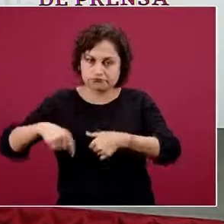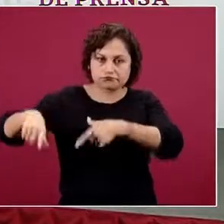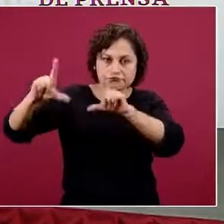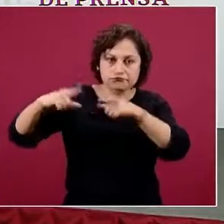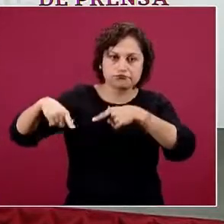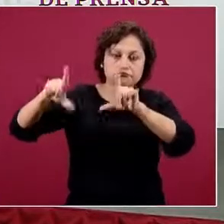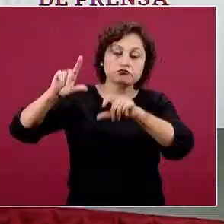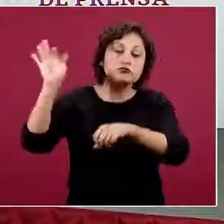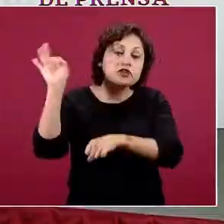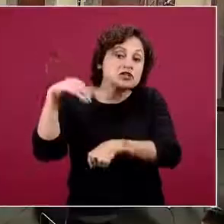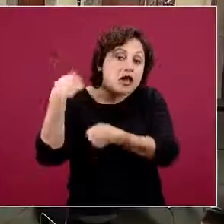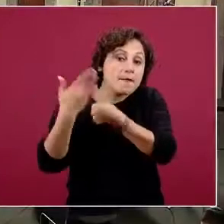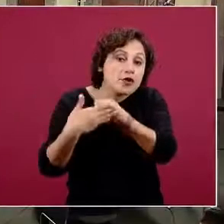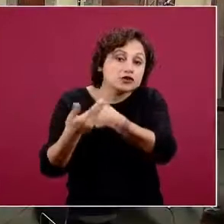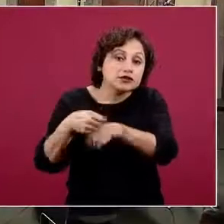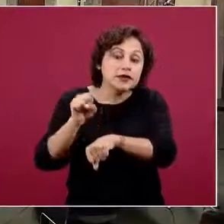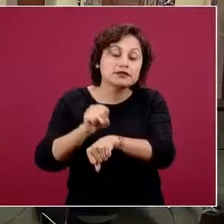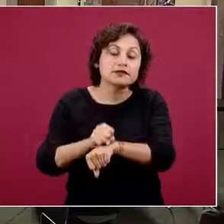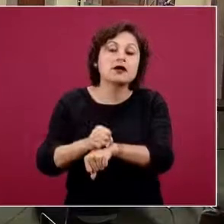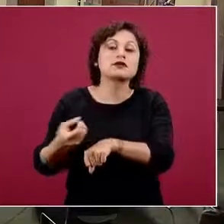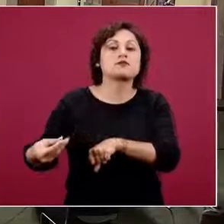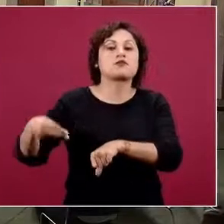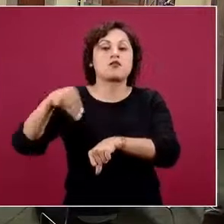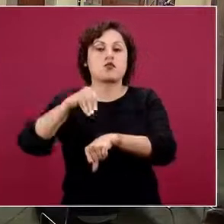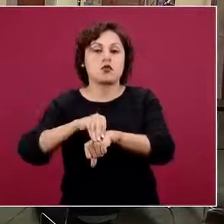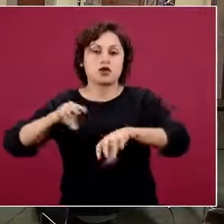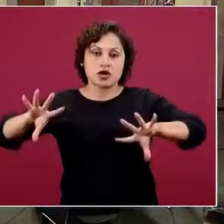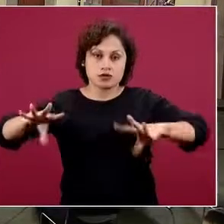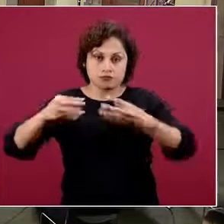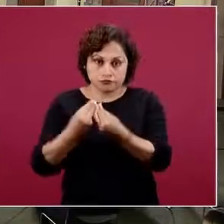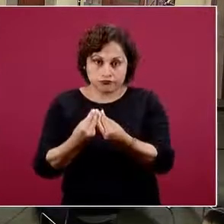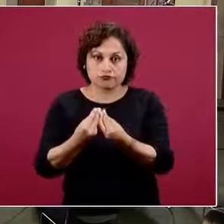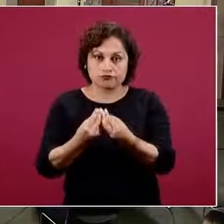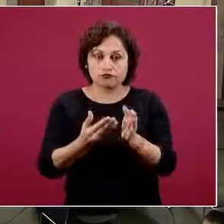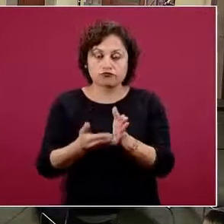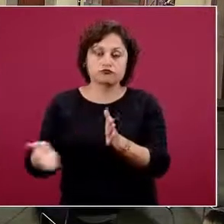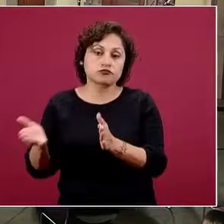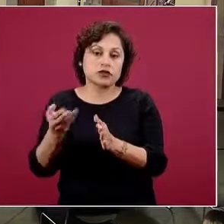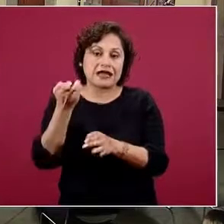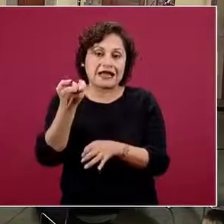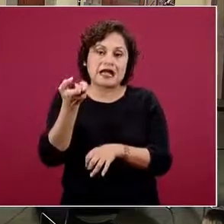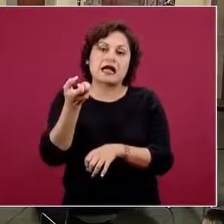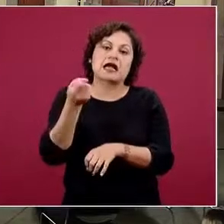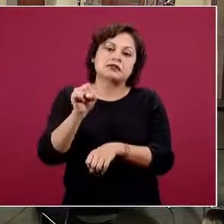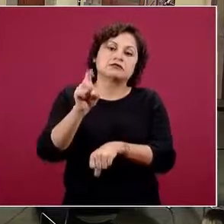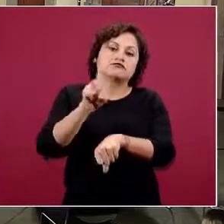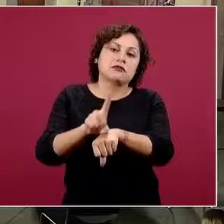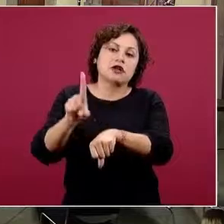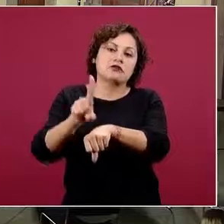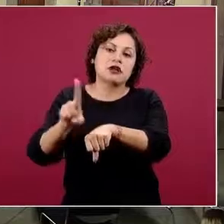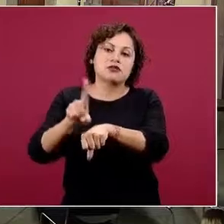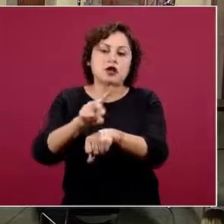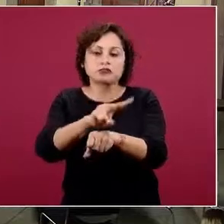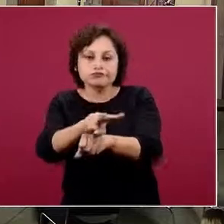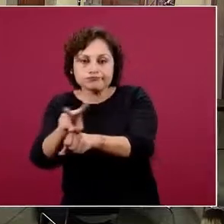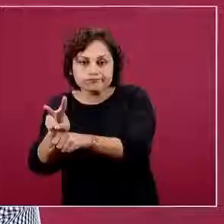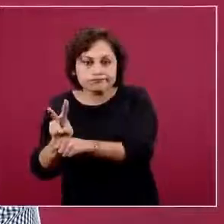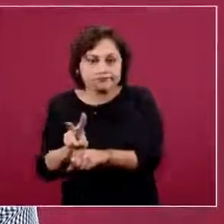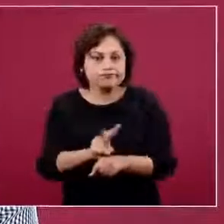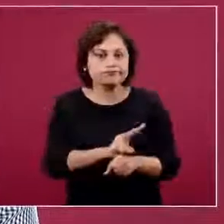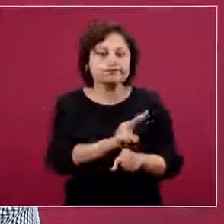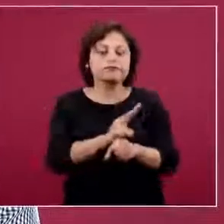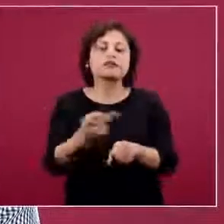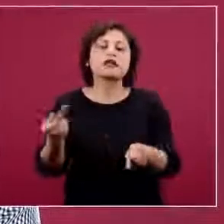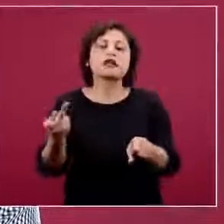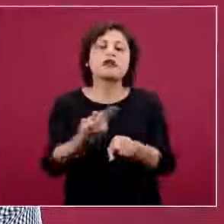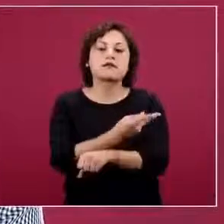vamos a tener un modelo conjunto que nos permite estar también el día con día, estar viendo cómo continúa